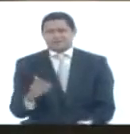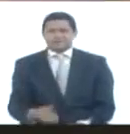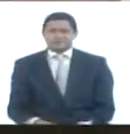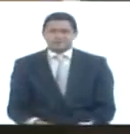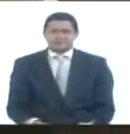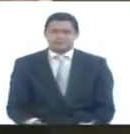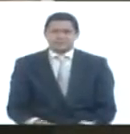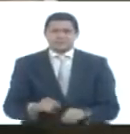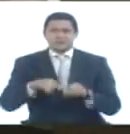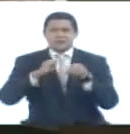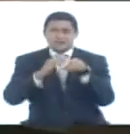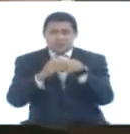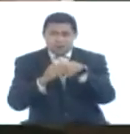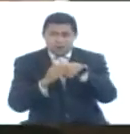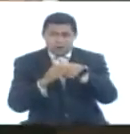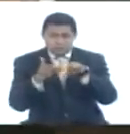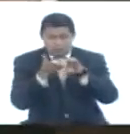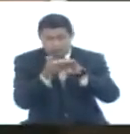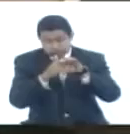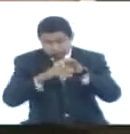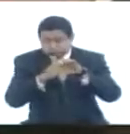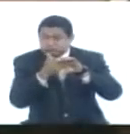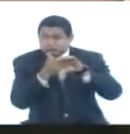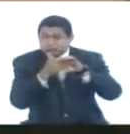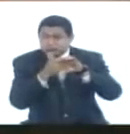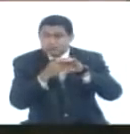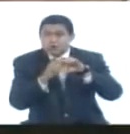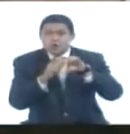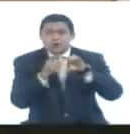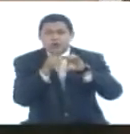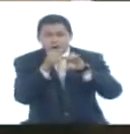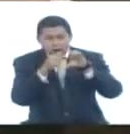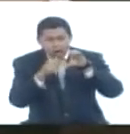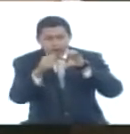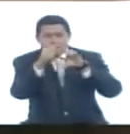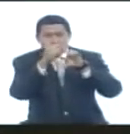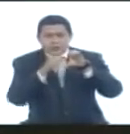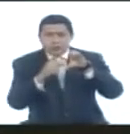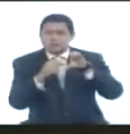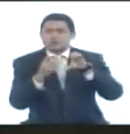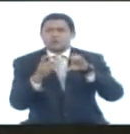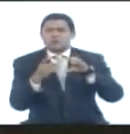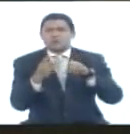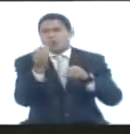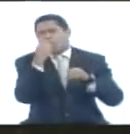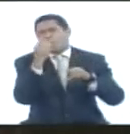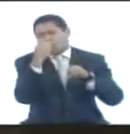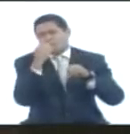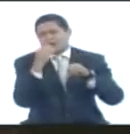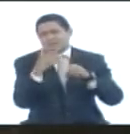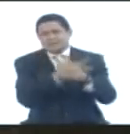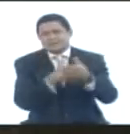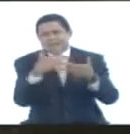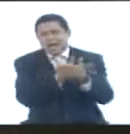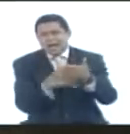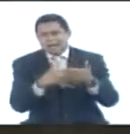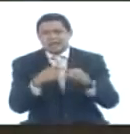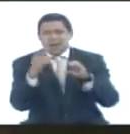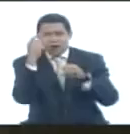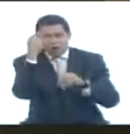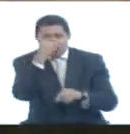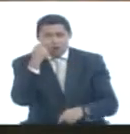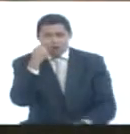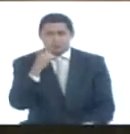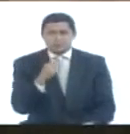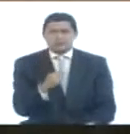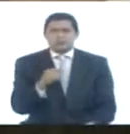lo que nos permite ver. Y debajo de la retina está una parte que es nutricional, que le da comidita, que le da sangre al globo ocular, que se llama